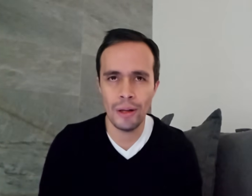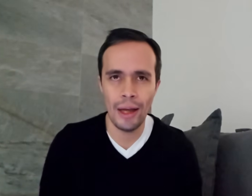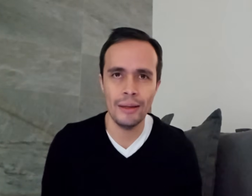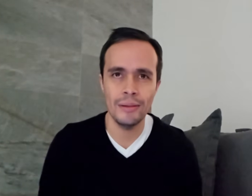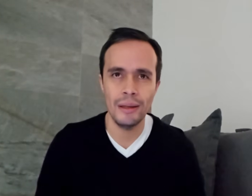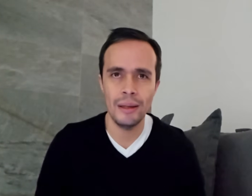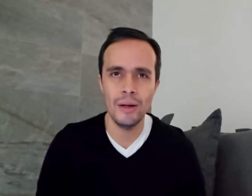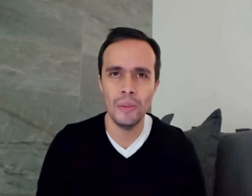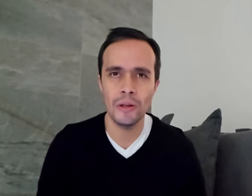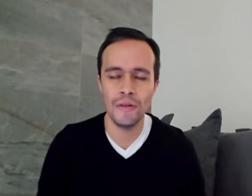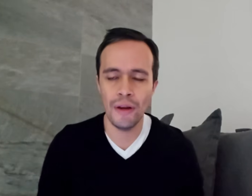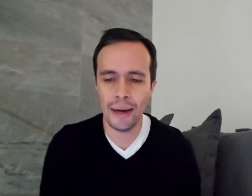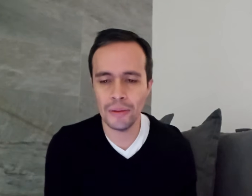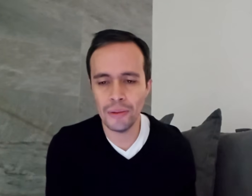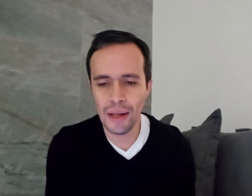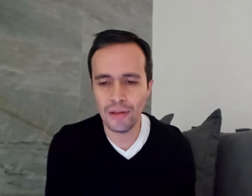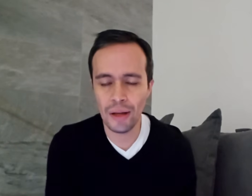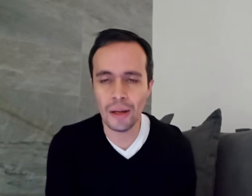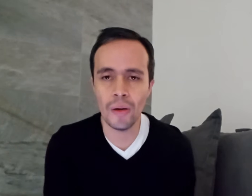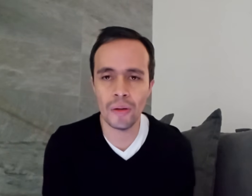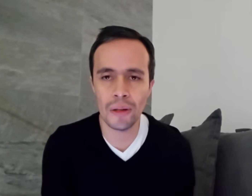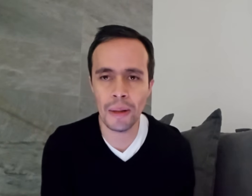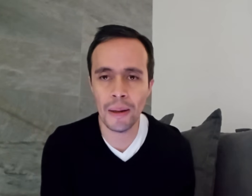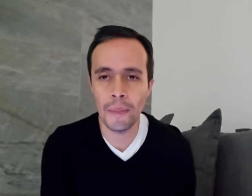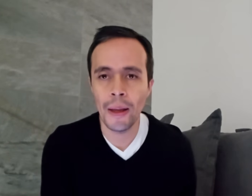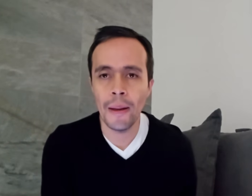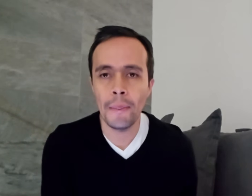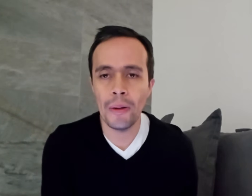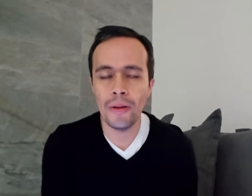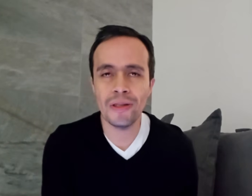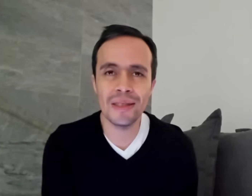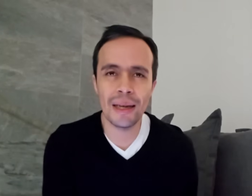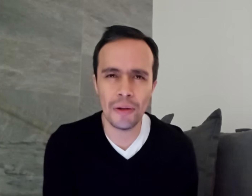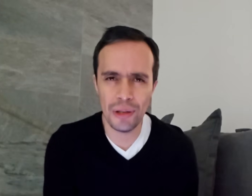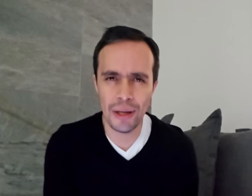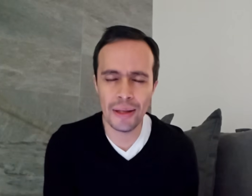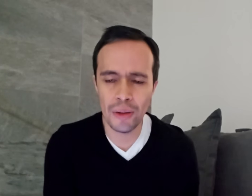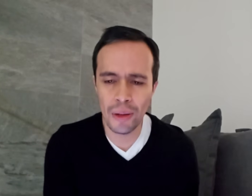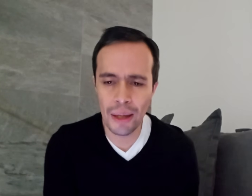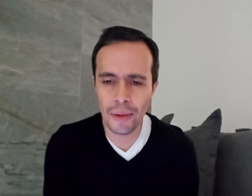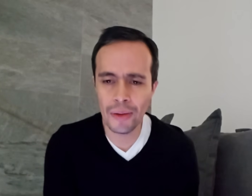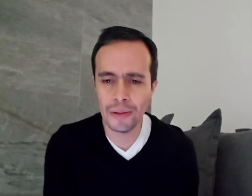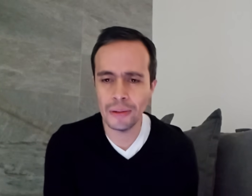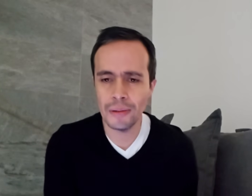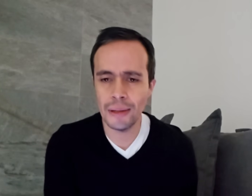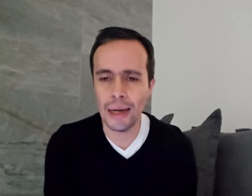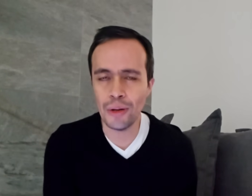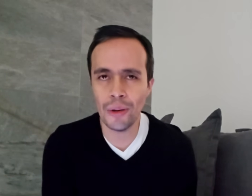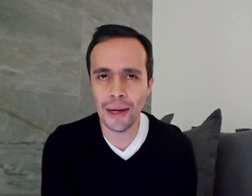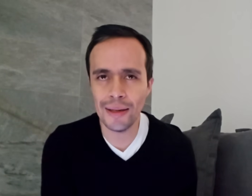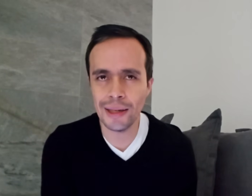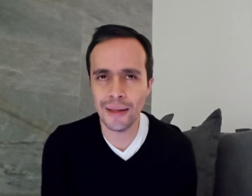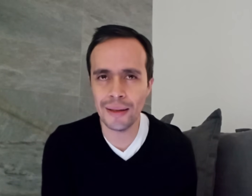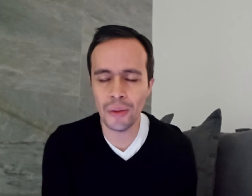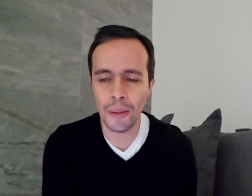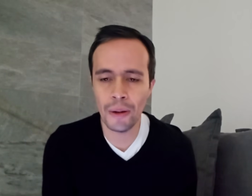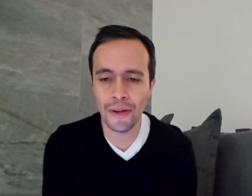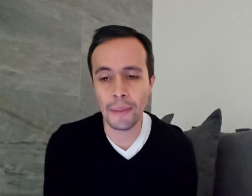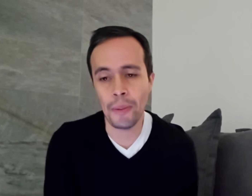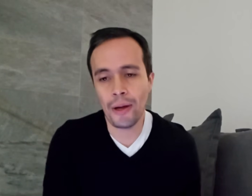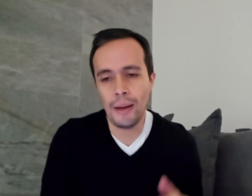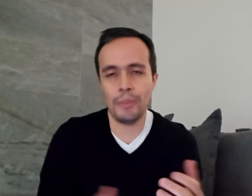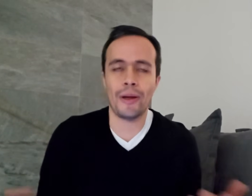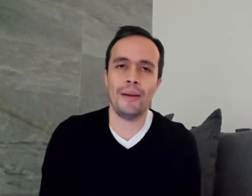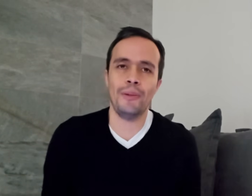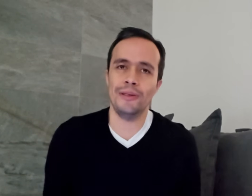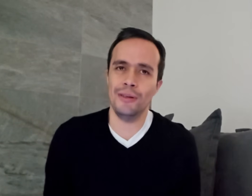se nota y lo vociferan un día sí y otro también. Pero entonces Krause anda dolido, añora esa dictadura